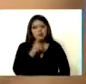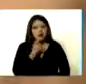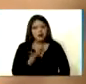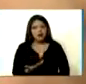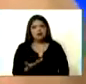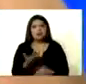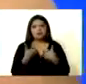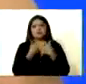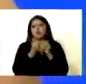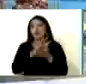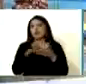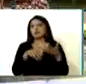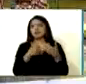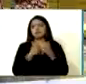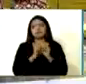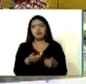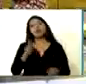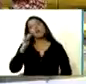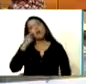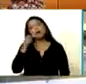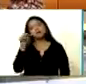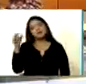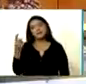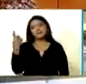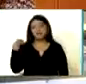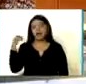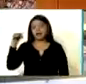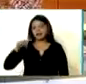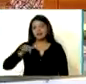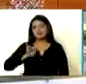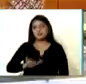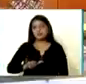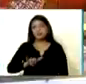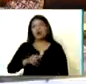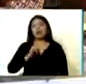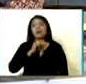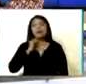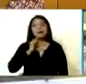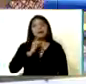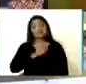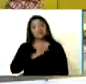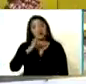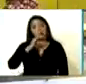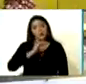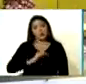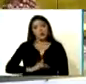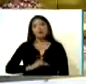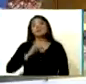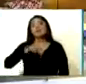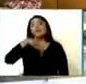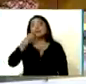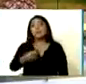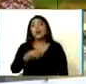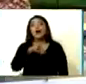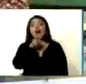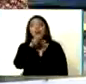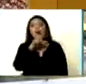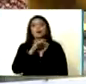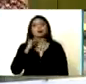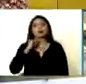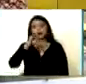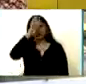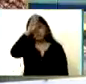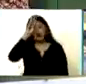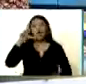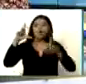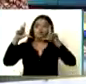desató. ¿Recuerdan que la semana pasada, Merlin, yo decía aquí en esta misma tribuna que la iglesia le había bajado 2? Luego de que la intervención del Papa Francisco, luego que vieron la fotografía del